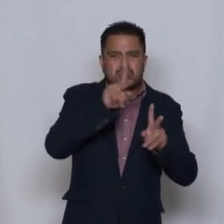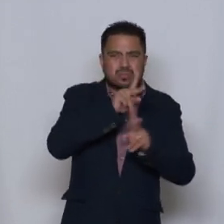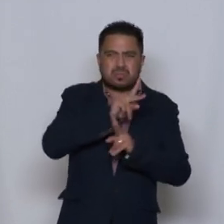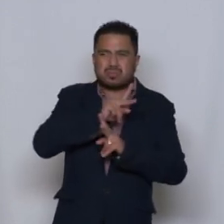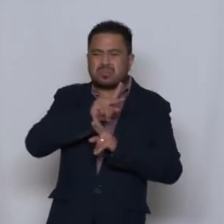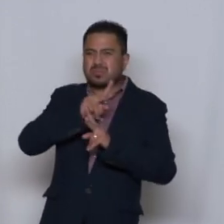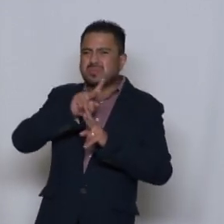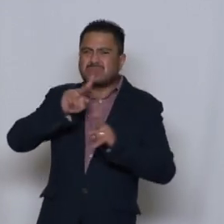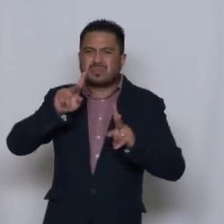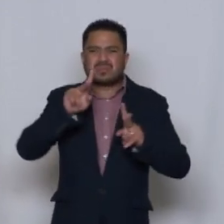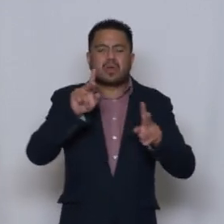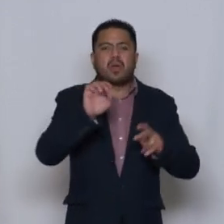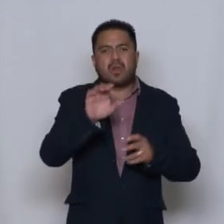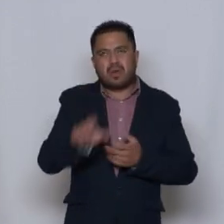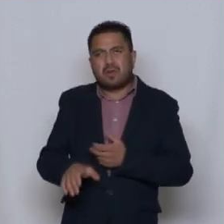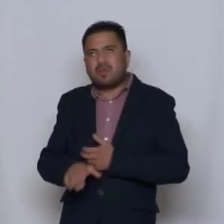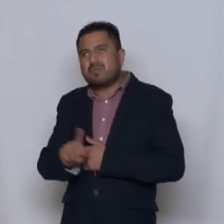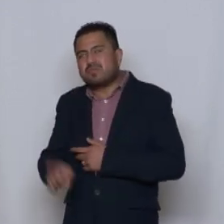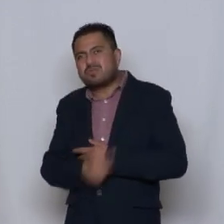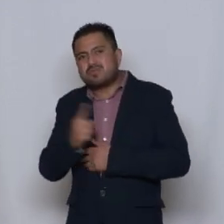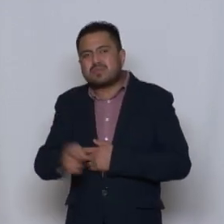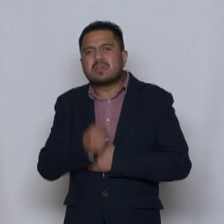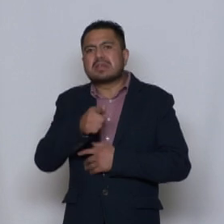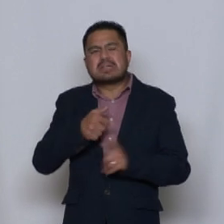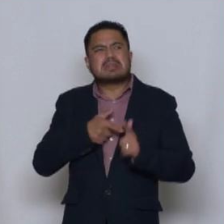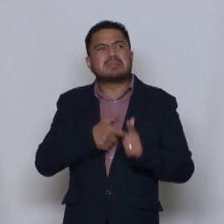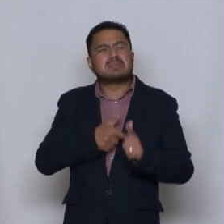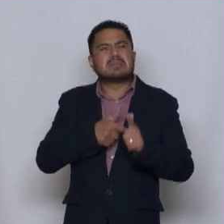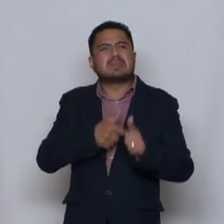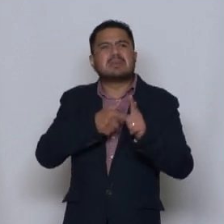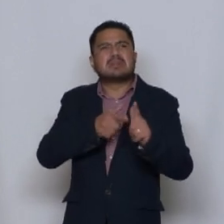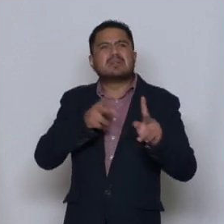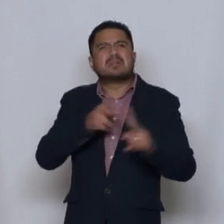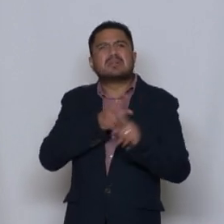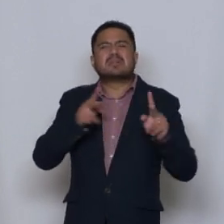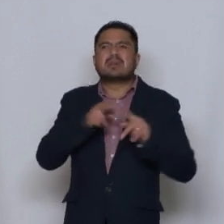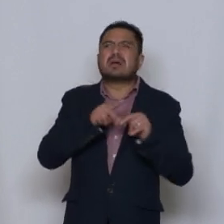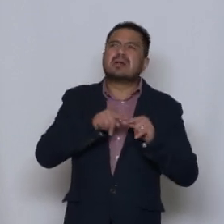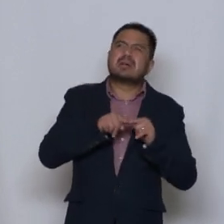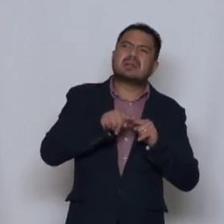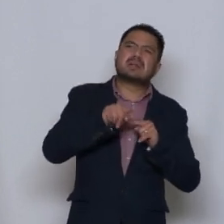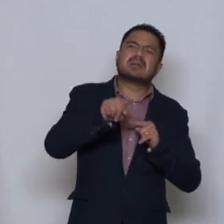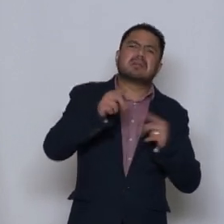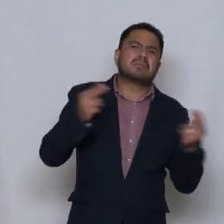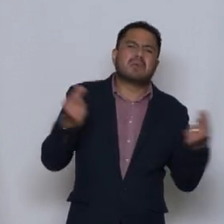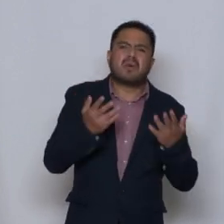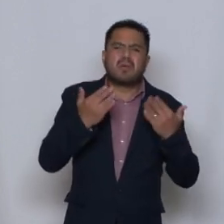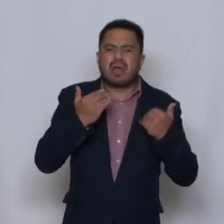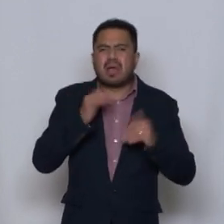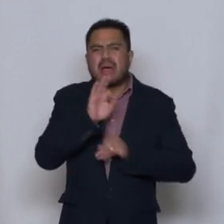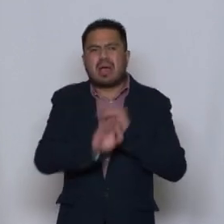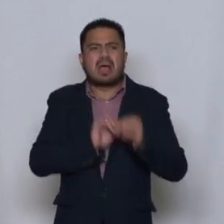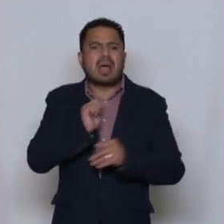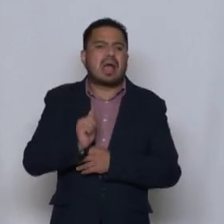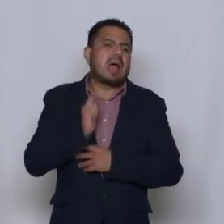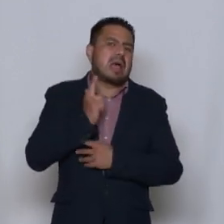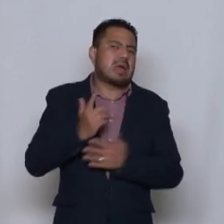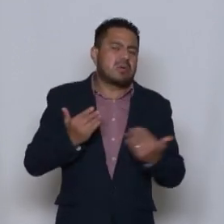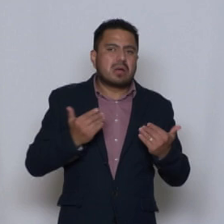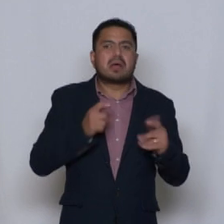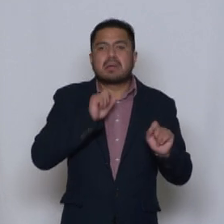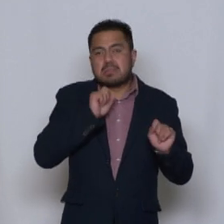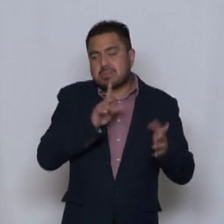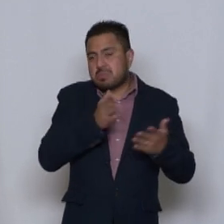ponen en un ventilador, estos avioncitos siguen volando sin necesidad de alimentarse de algo, ¿no? Y